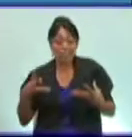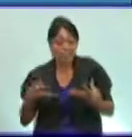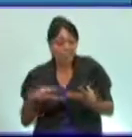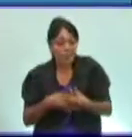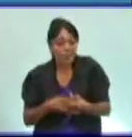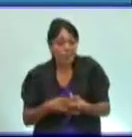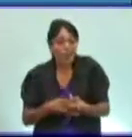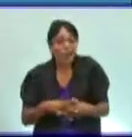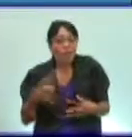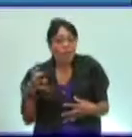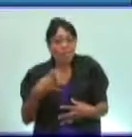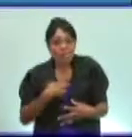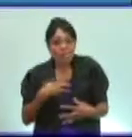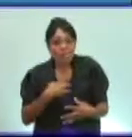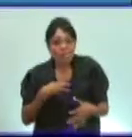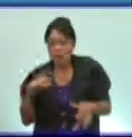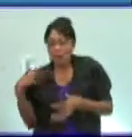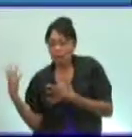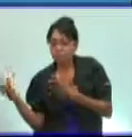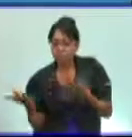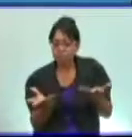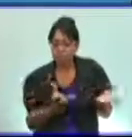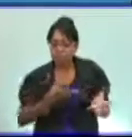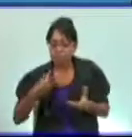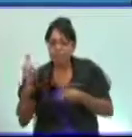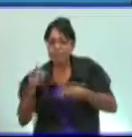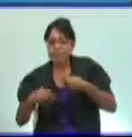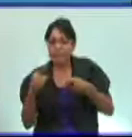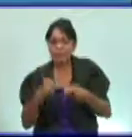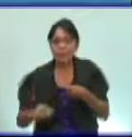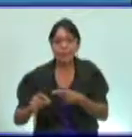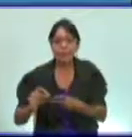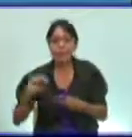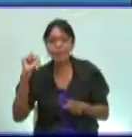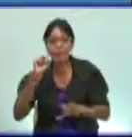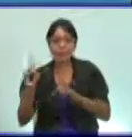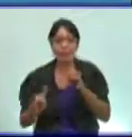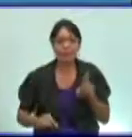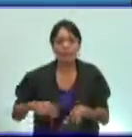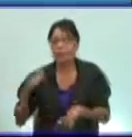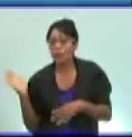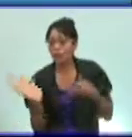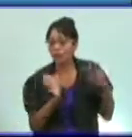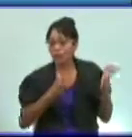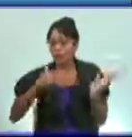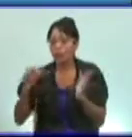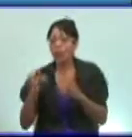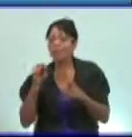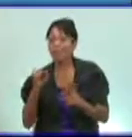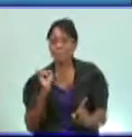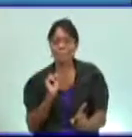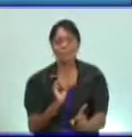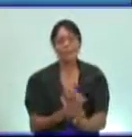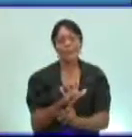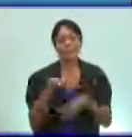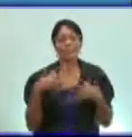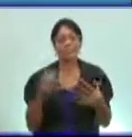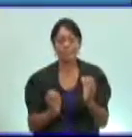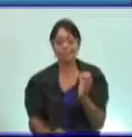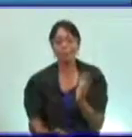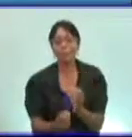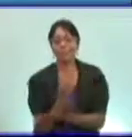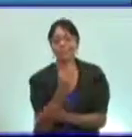tiene que haber una circulación de materia, energía, temperatura y presión y vientos que sea la que provoque la formación de este